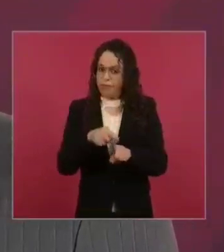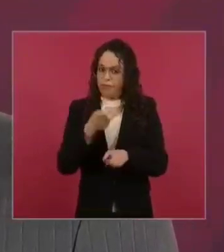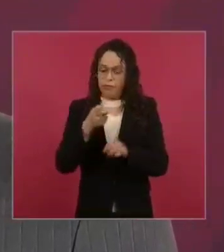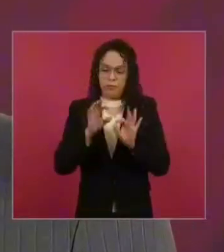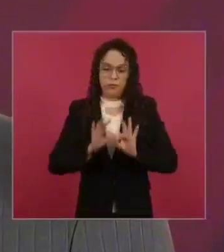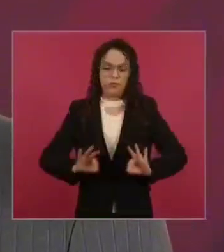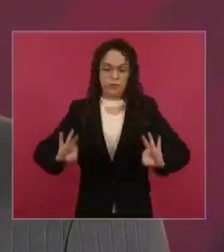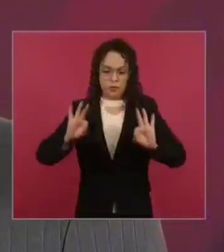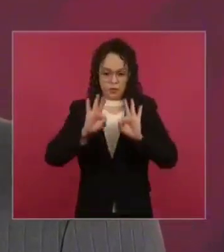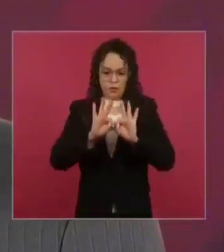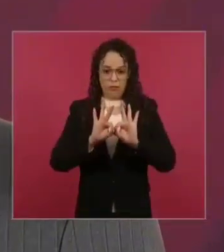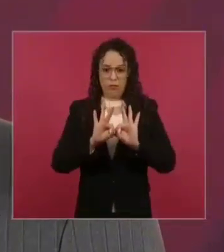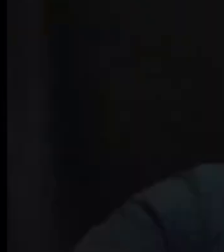opinión, dime qué opinas tú, hasta luego.